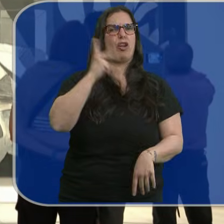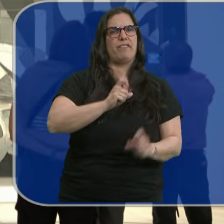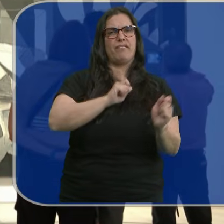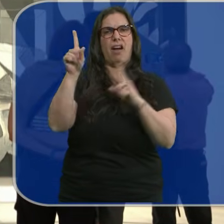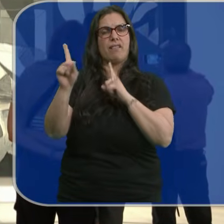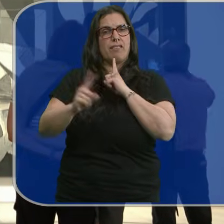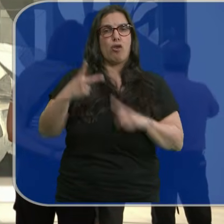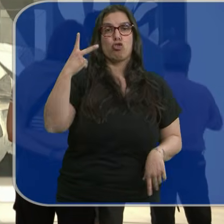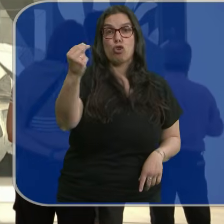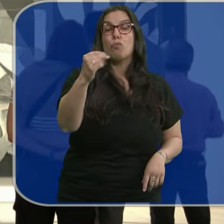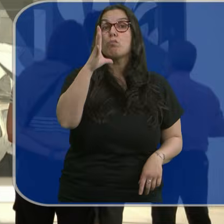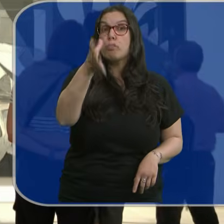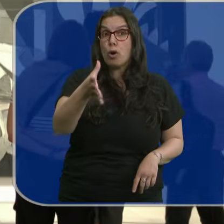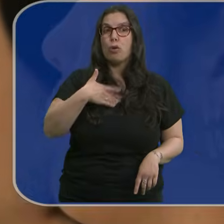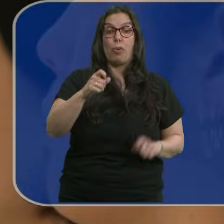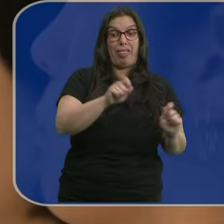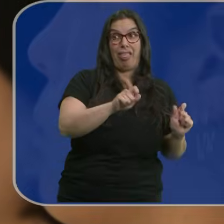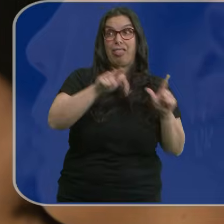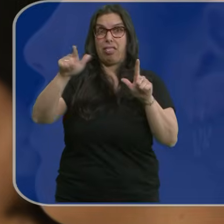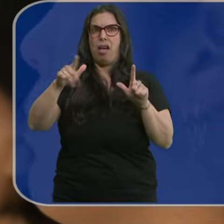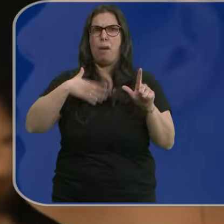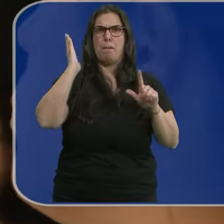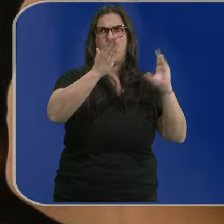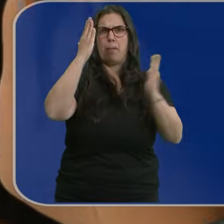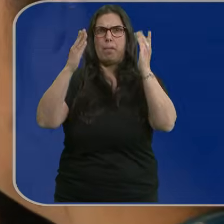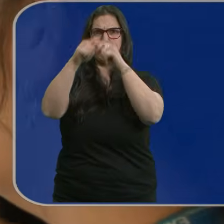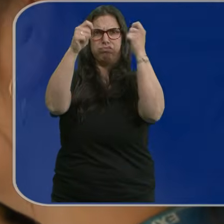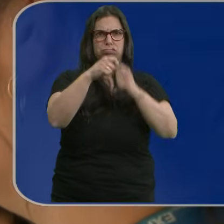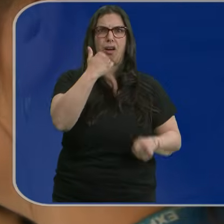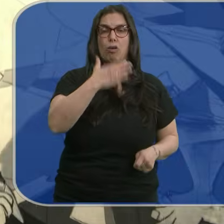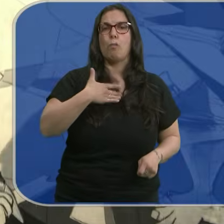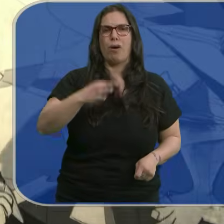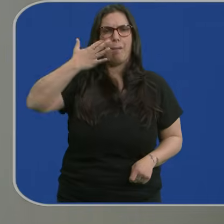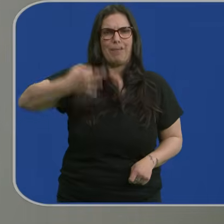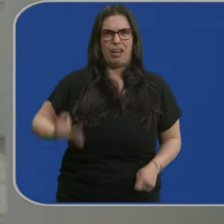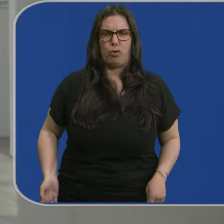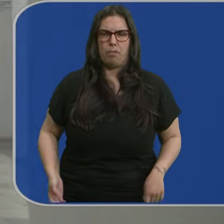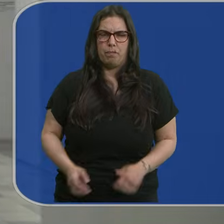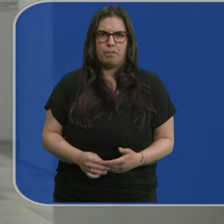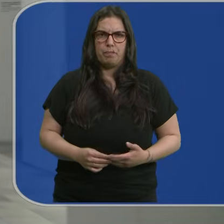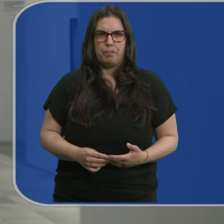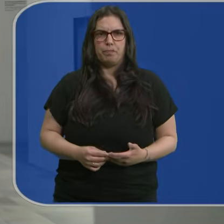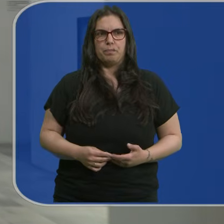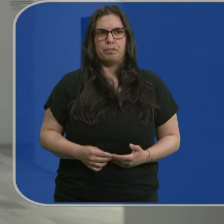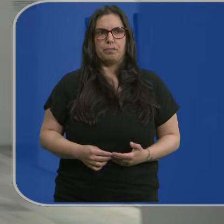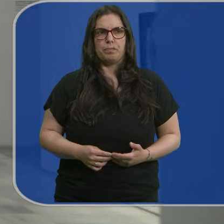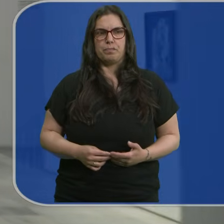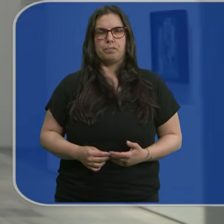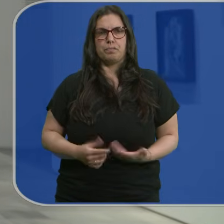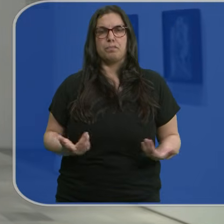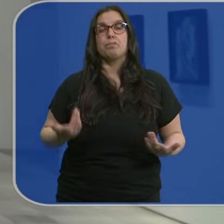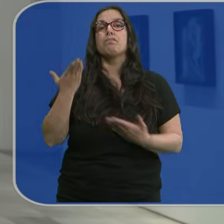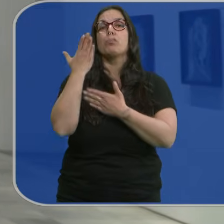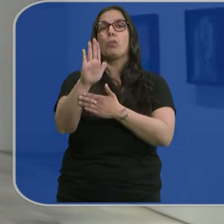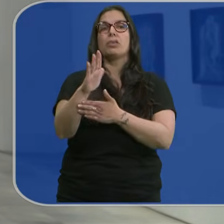España, principalmente porque podría sufrir daños irreparables en el traslado. Encima de la mesa